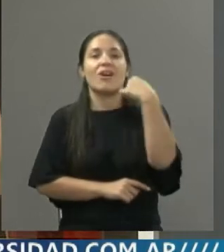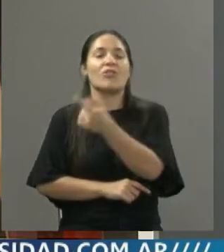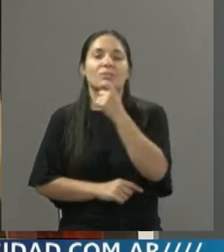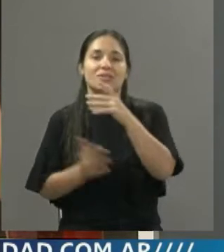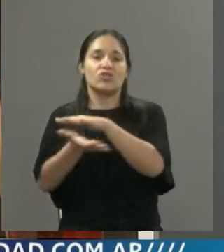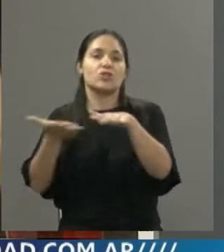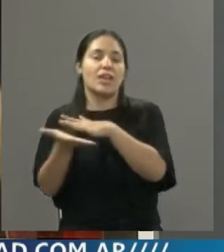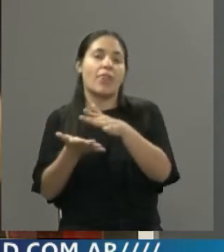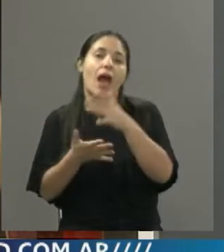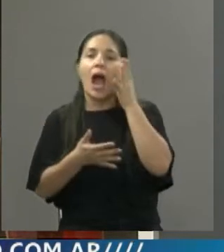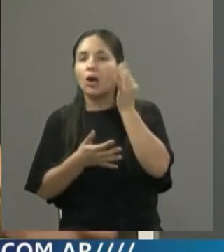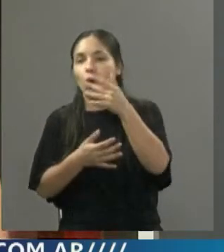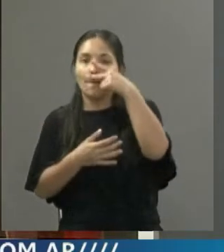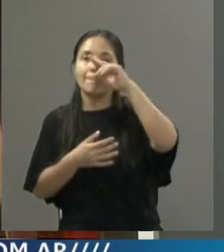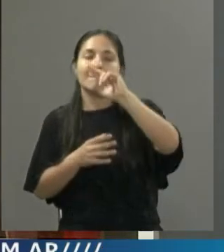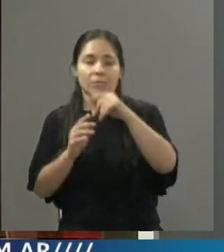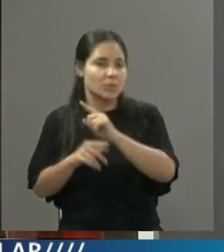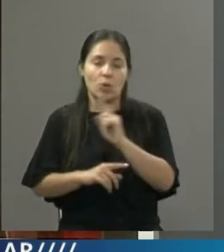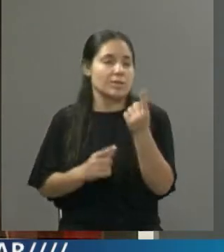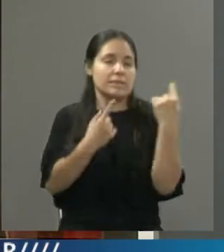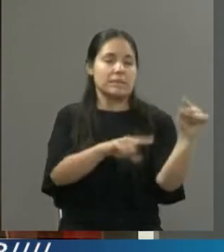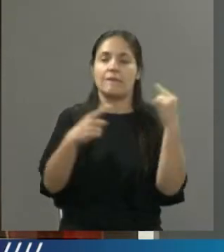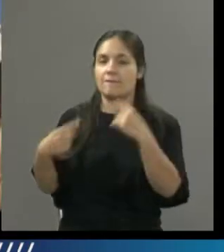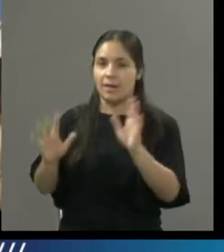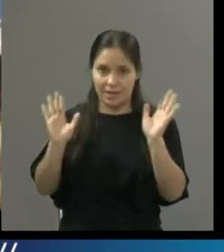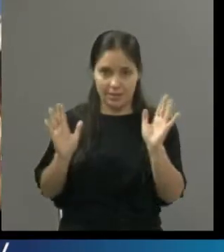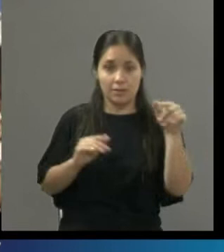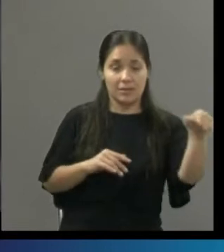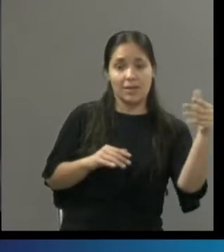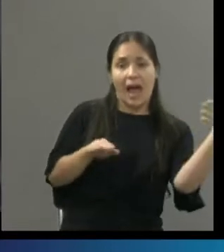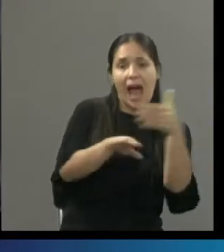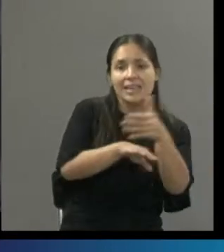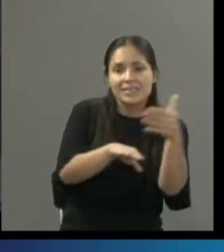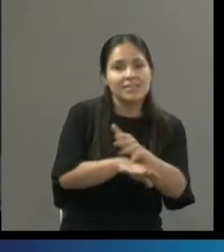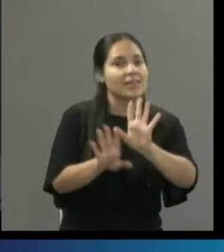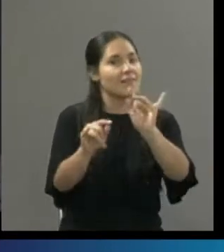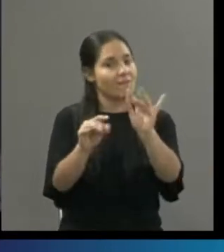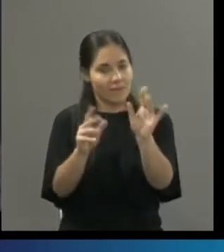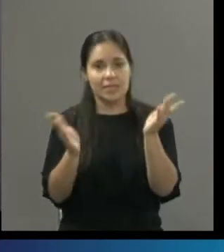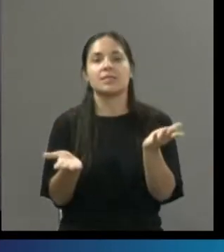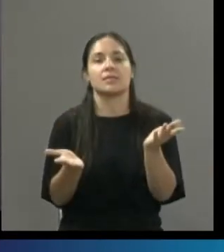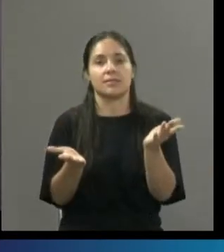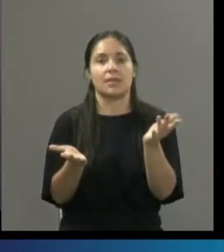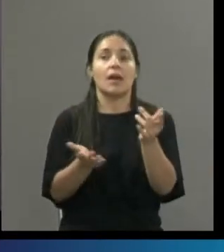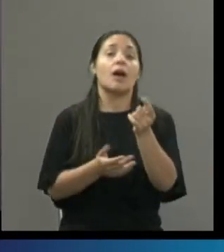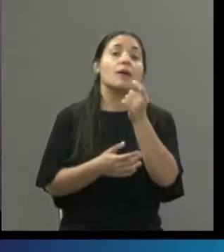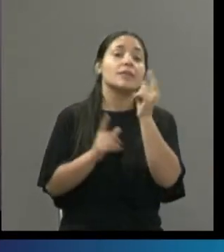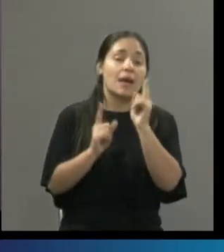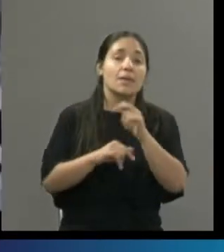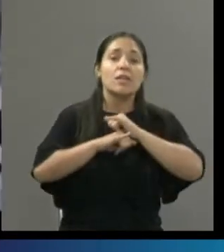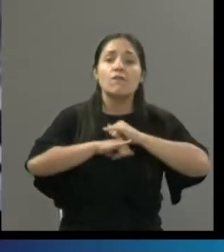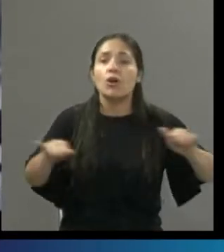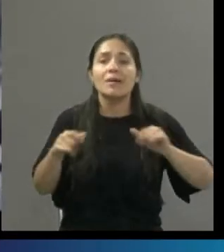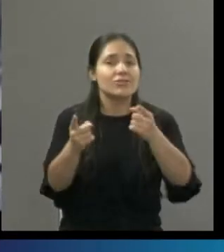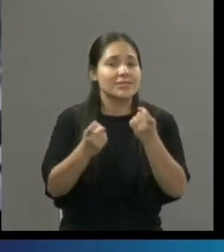muchos sentidos, para los sectores populares es muy difícil acercarse, es muy difícil acceder, es más difícil acceder a la información que